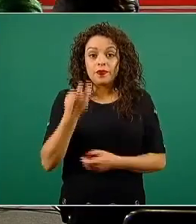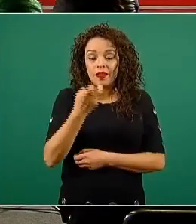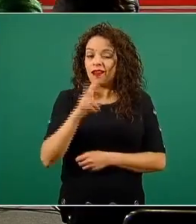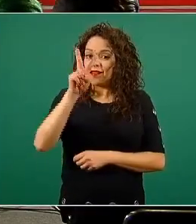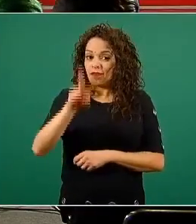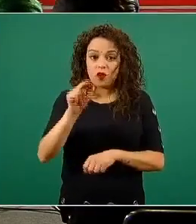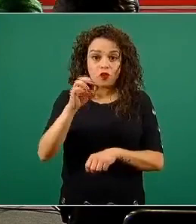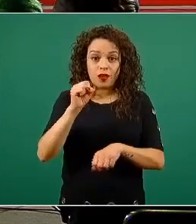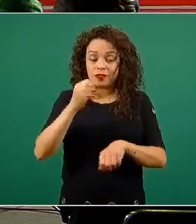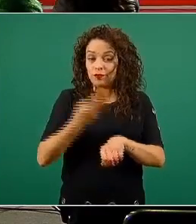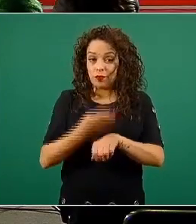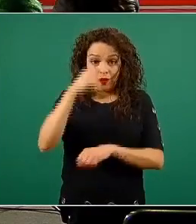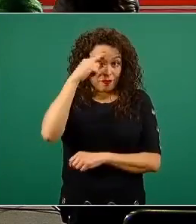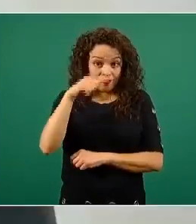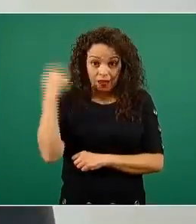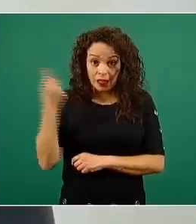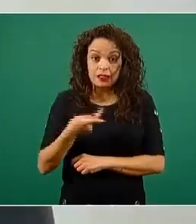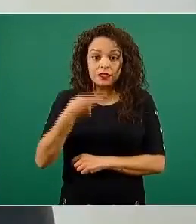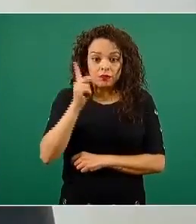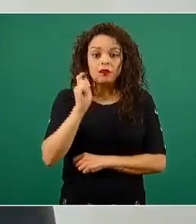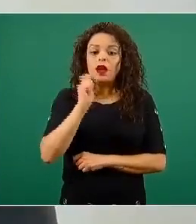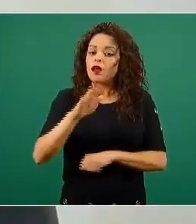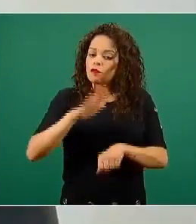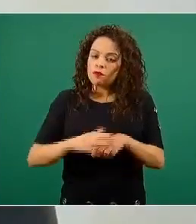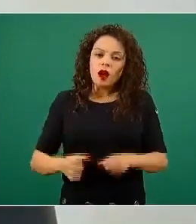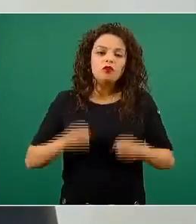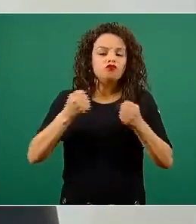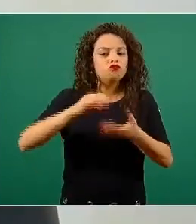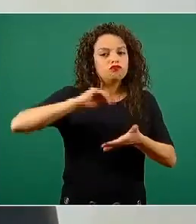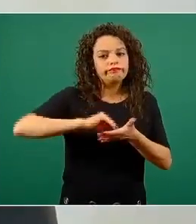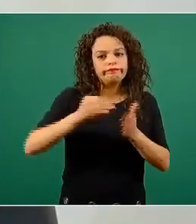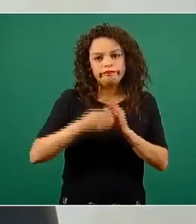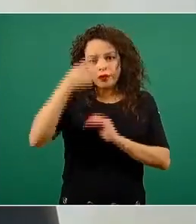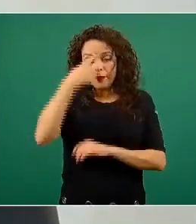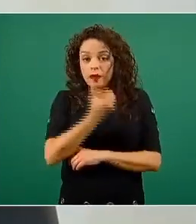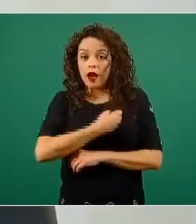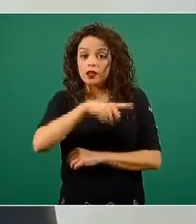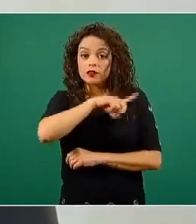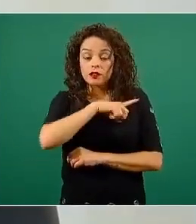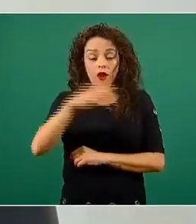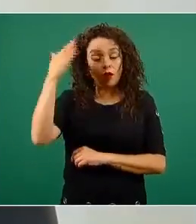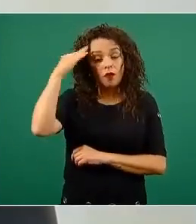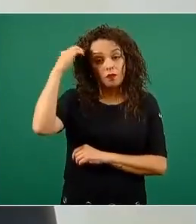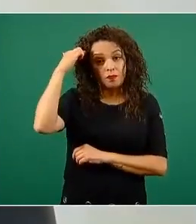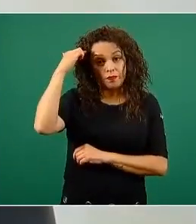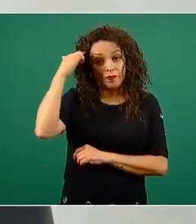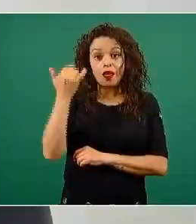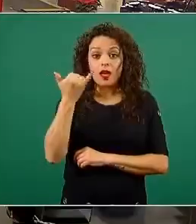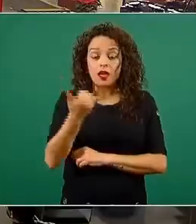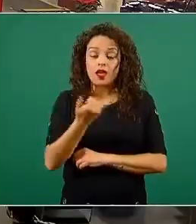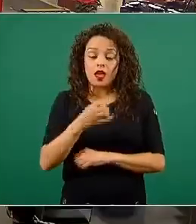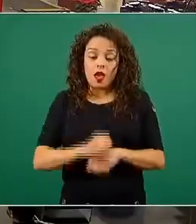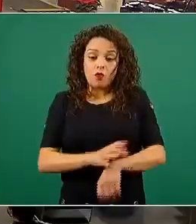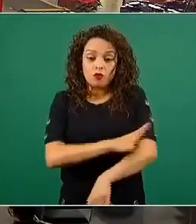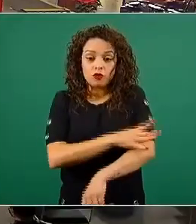se han establecido las estrategias para fortalecer la salud mental y emocional de los trabajadores de la salud.